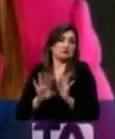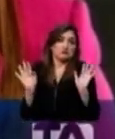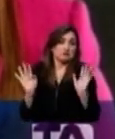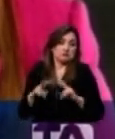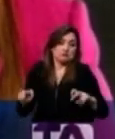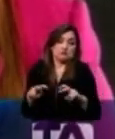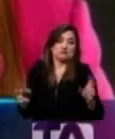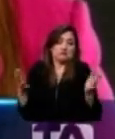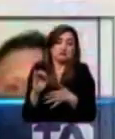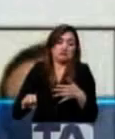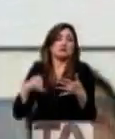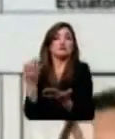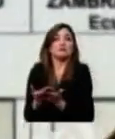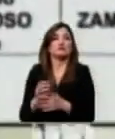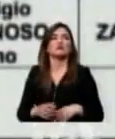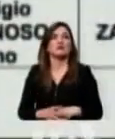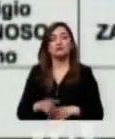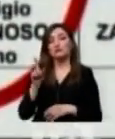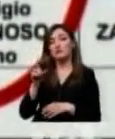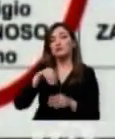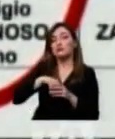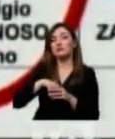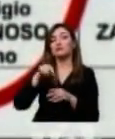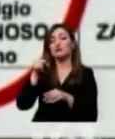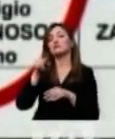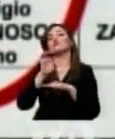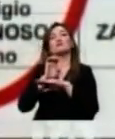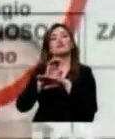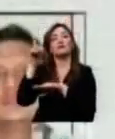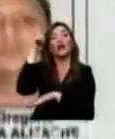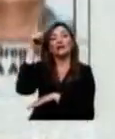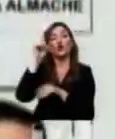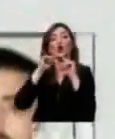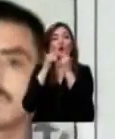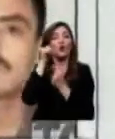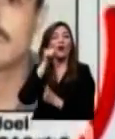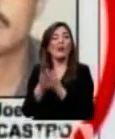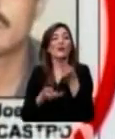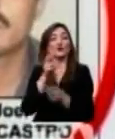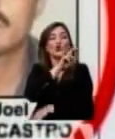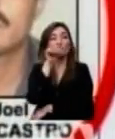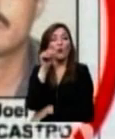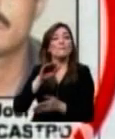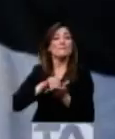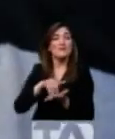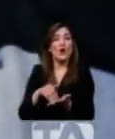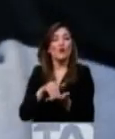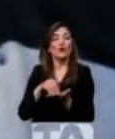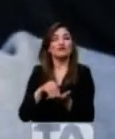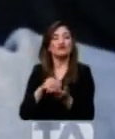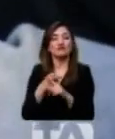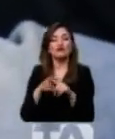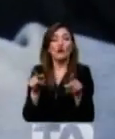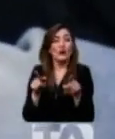y por ende post justificadas vemos como en nuestro país algunos de los identificados como líderes de bandas de narcotráfico o miembros de ella por